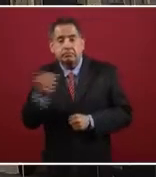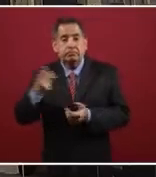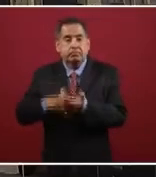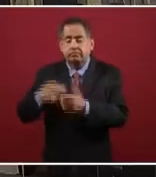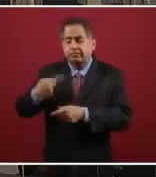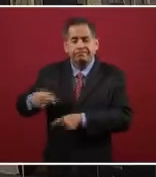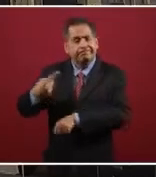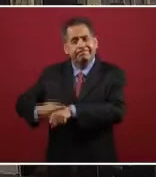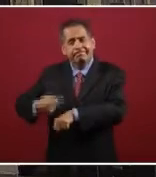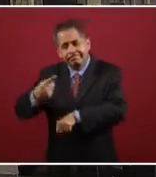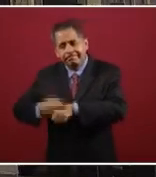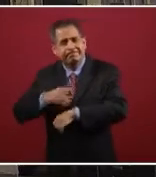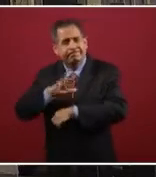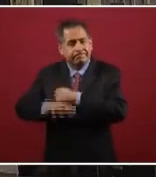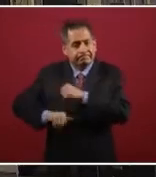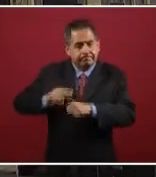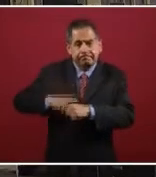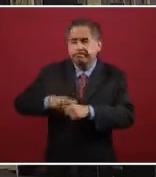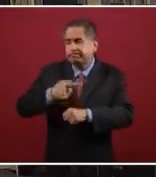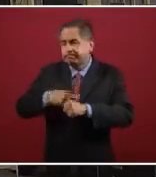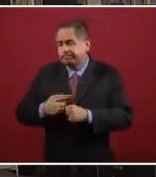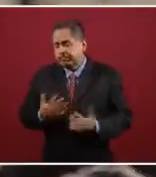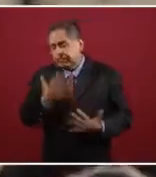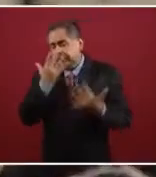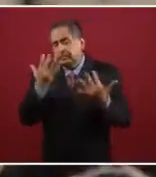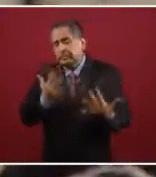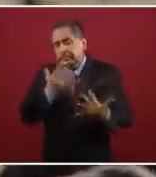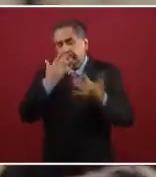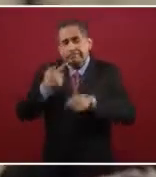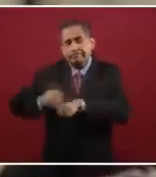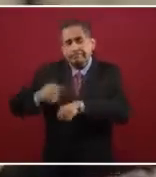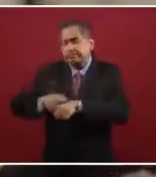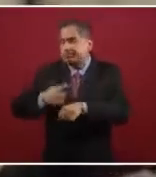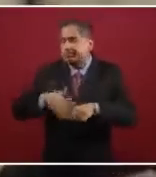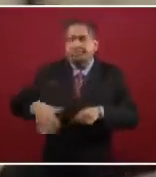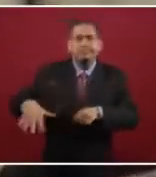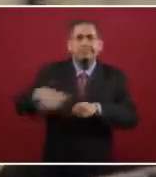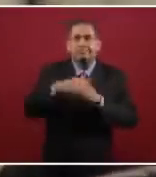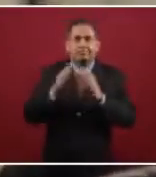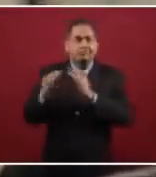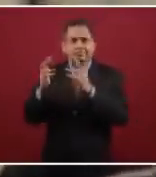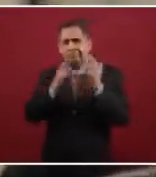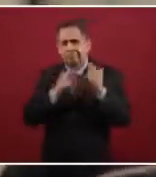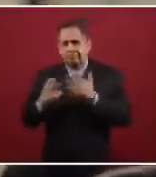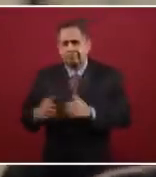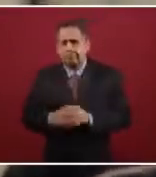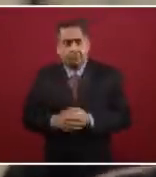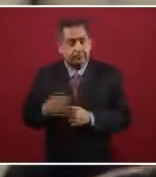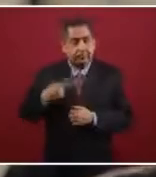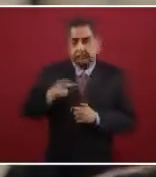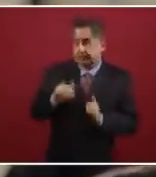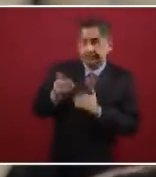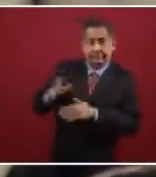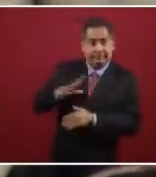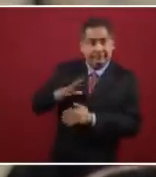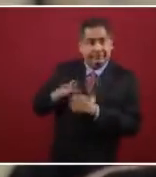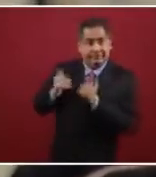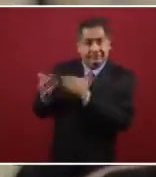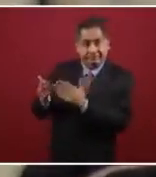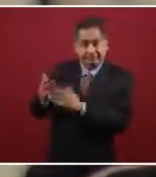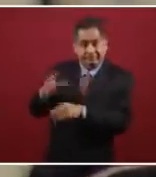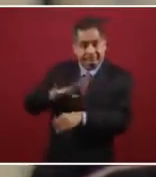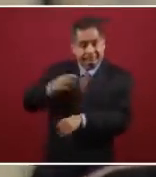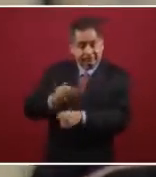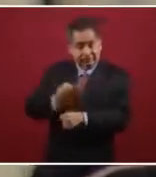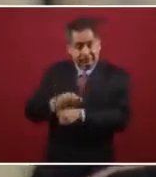a los animales así como bretaduras a sus viviendas los habitantes están de hecho aquí afuera y se vienen a manifestar porque